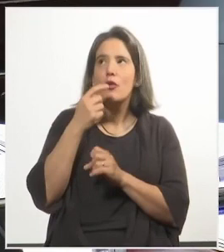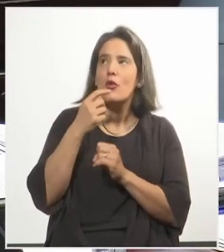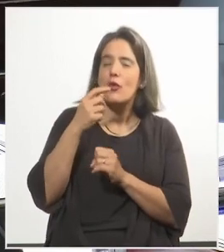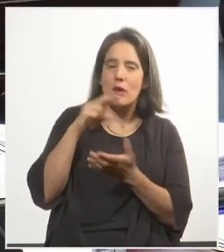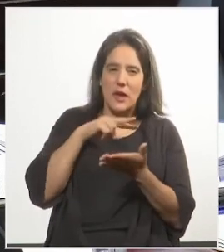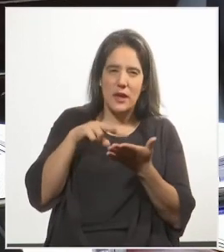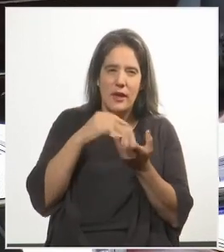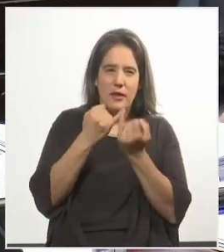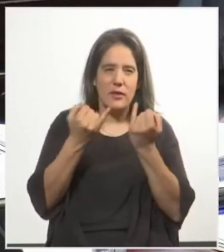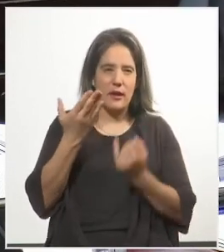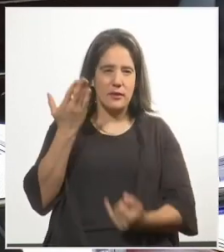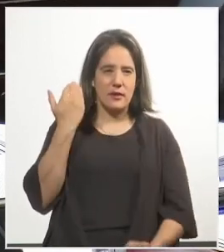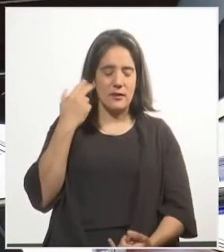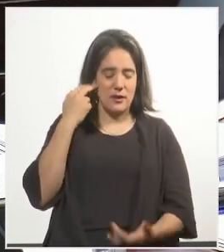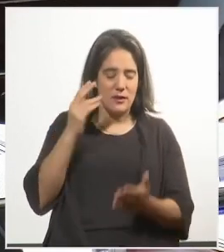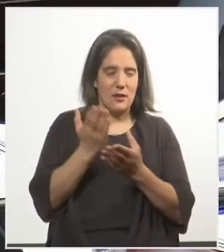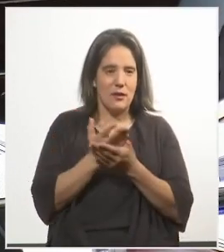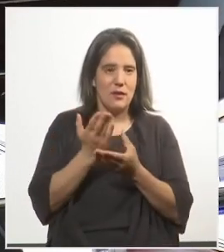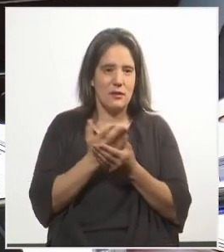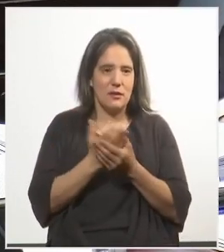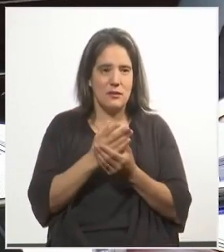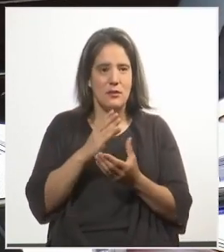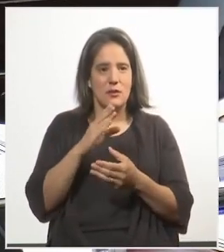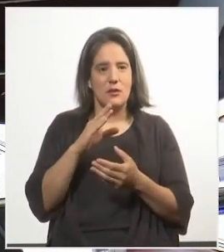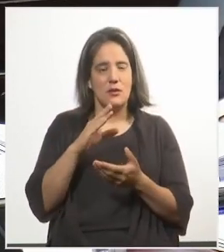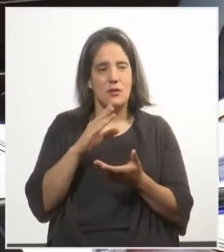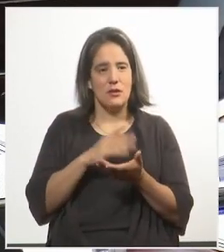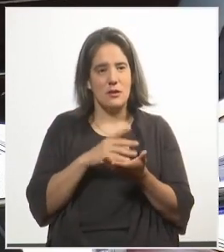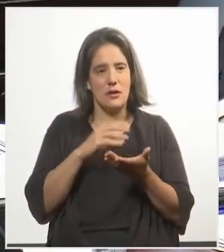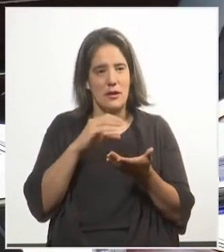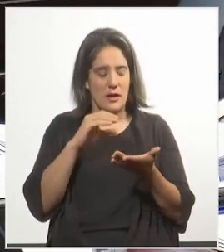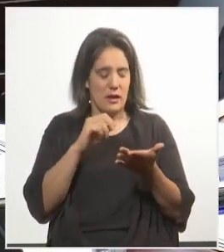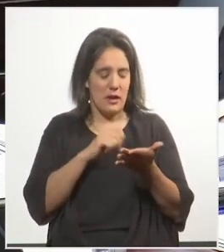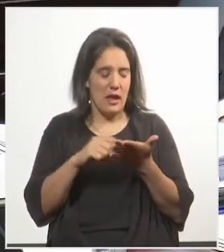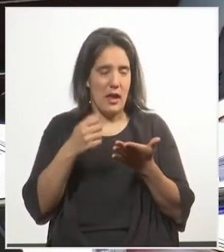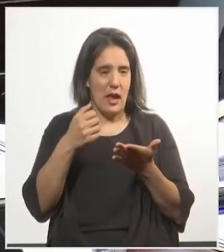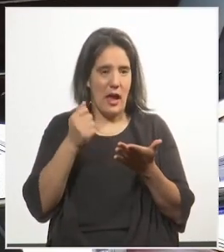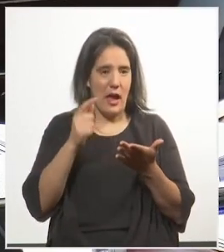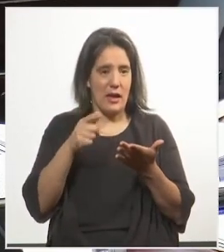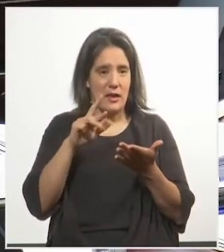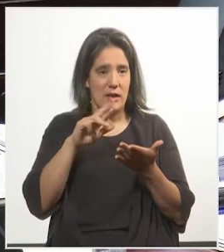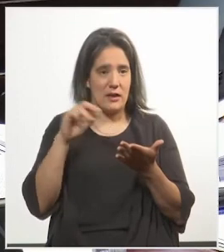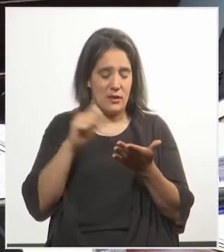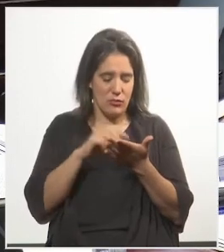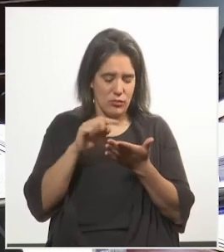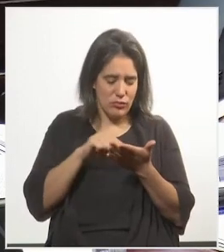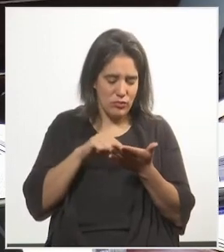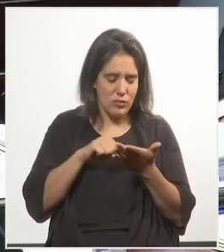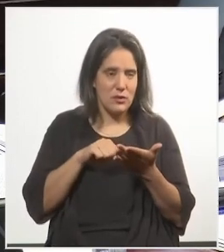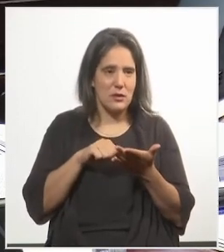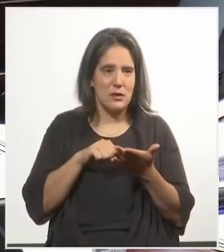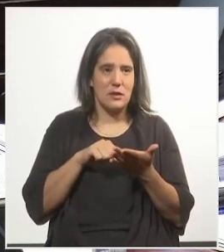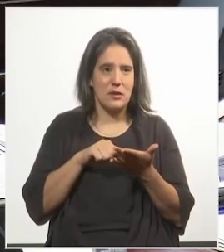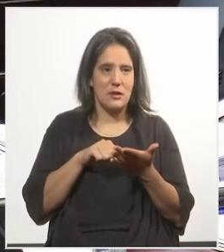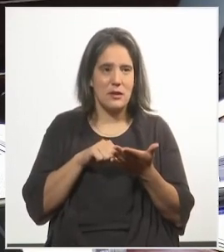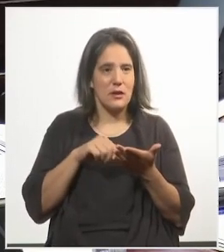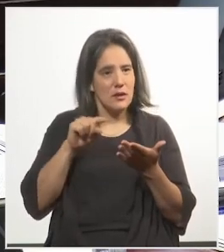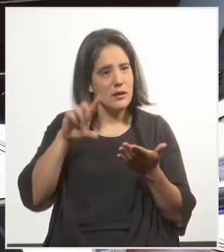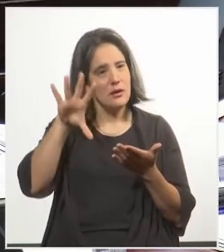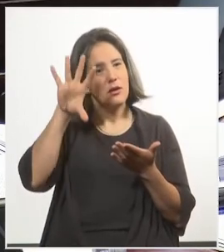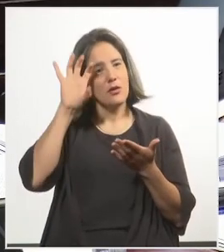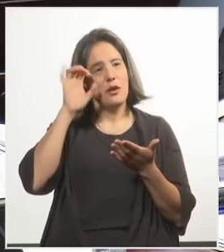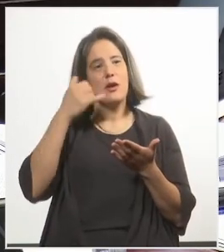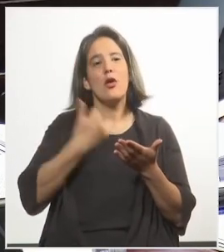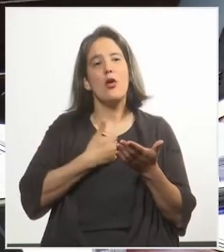pasados el libro que sobre Rosas escribió Gonzalo Aguirre, ¿no? Y tenemos que